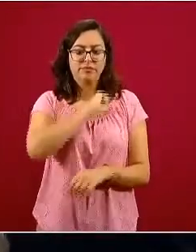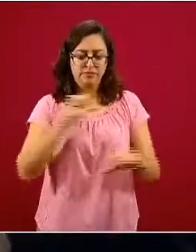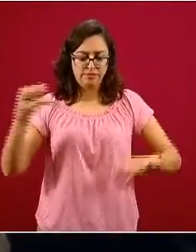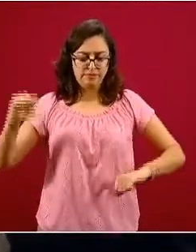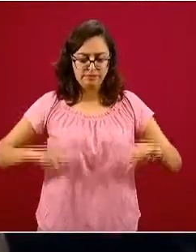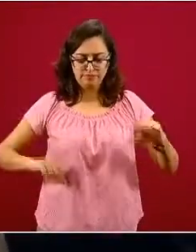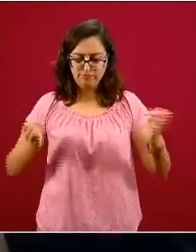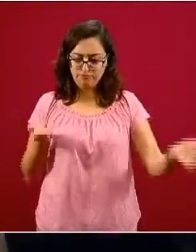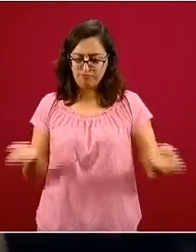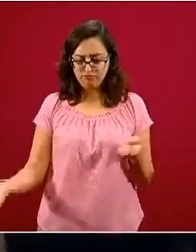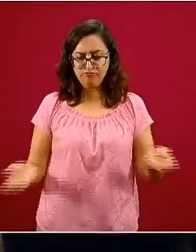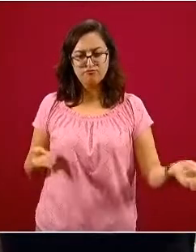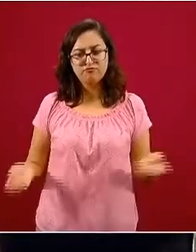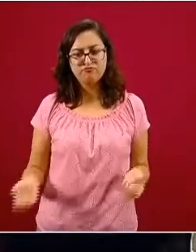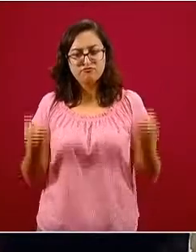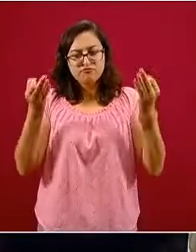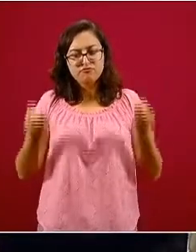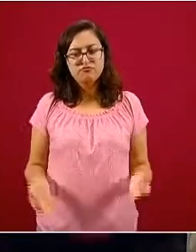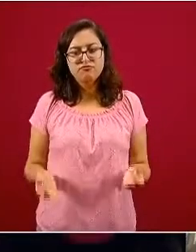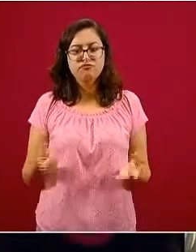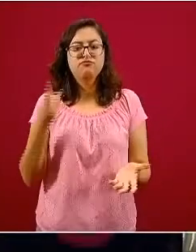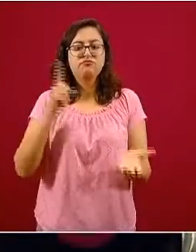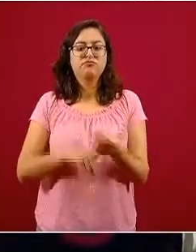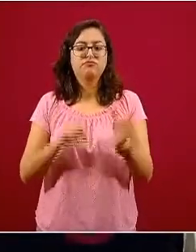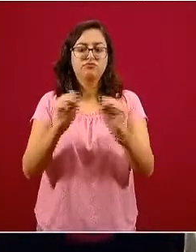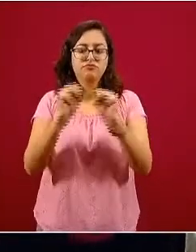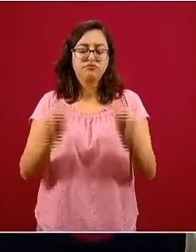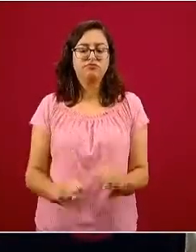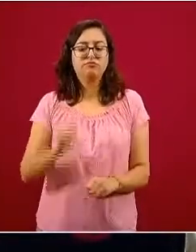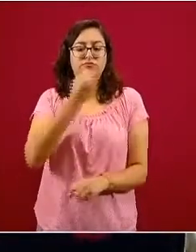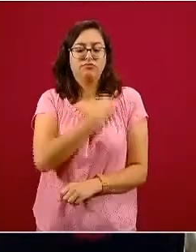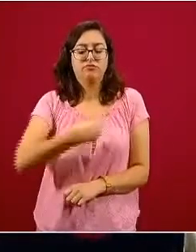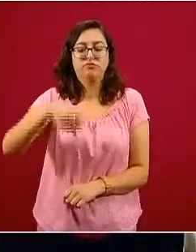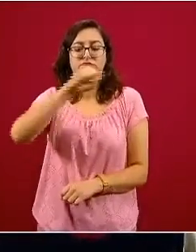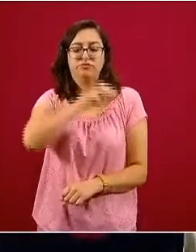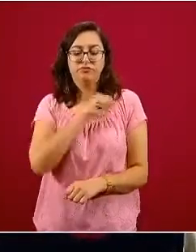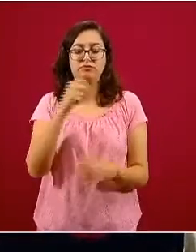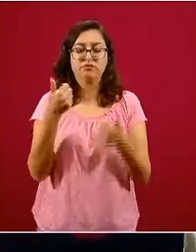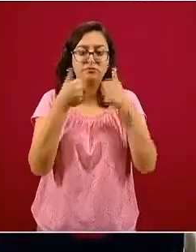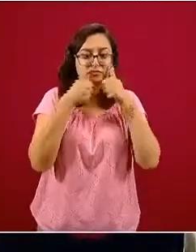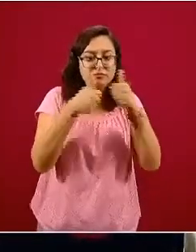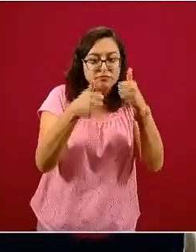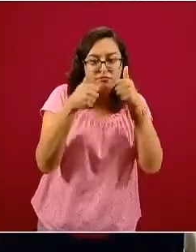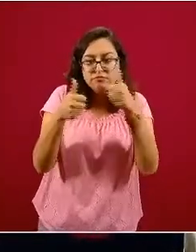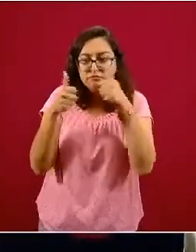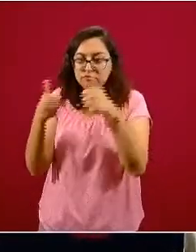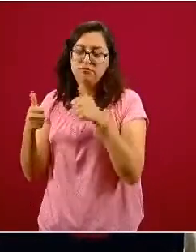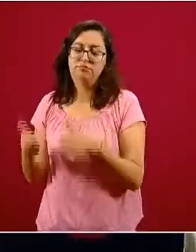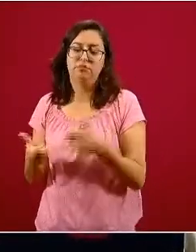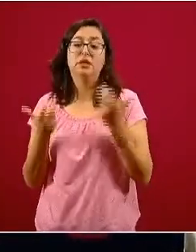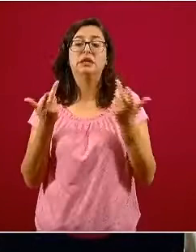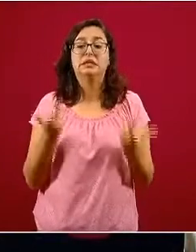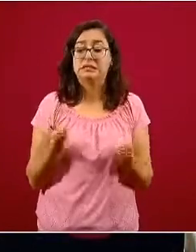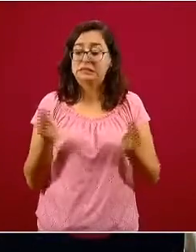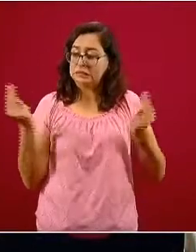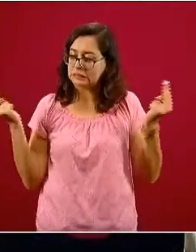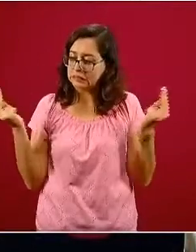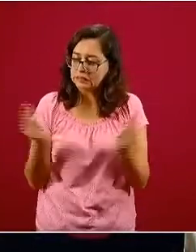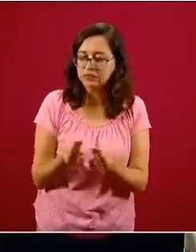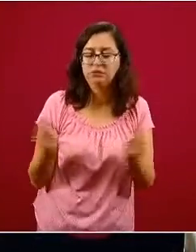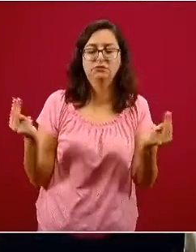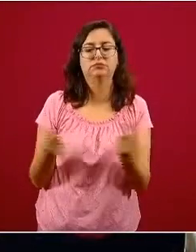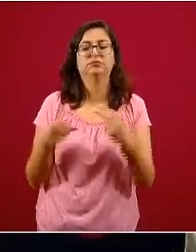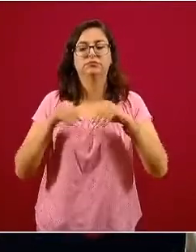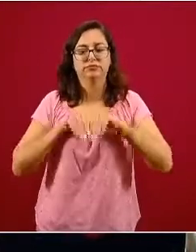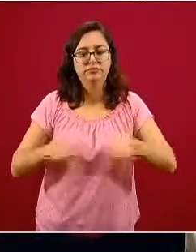actividad física, y esto mediante el sistema de salud. En atención primaria es el lugar donde podemos promover